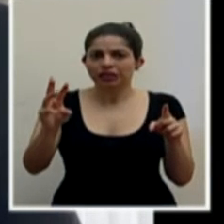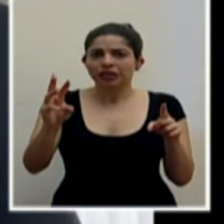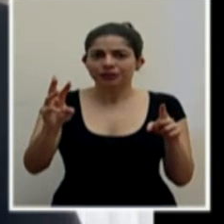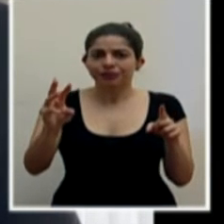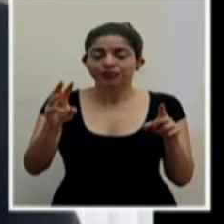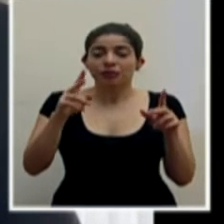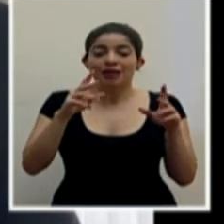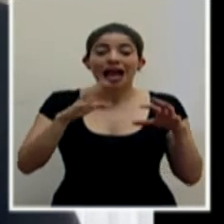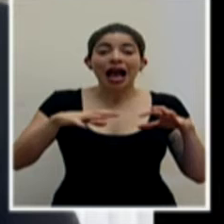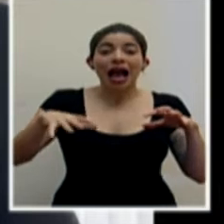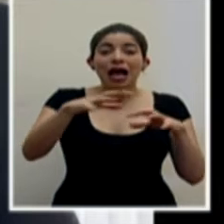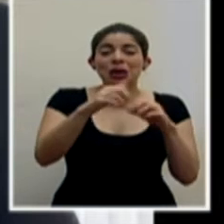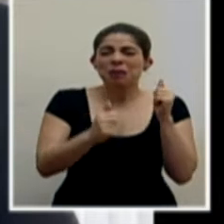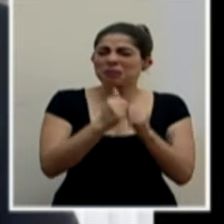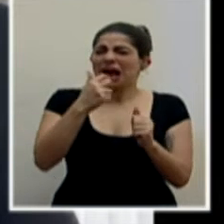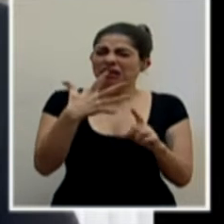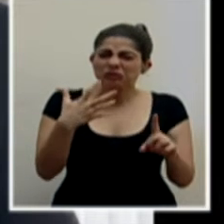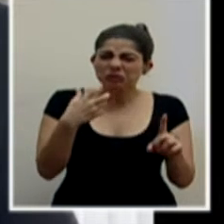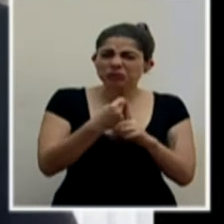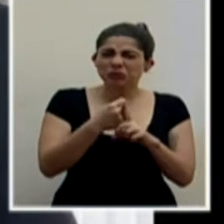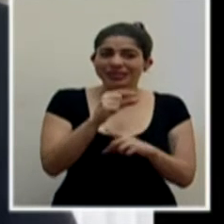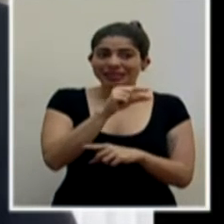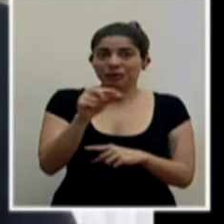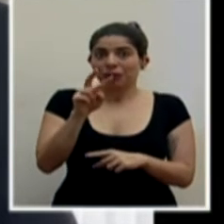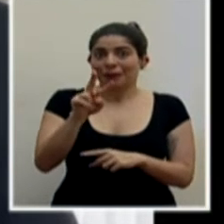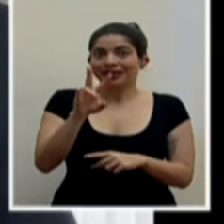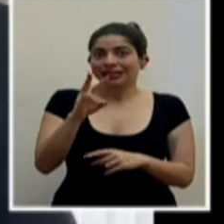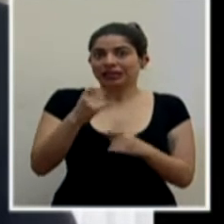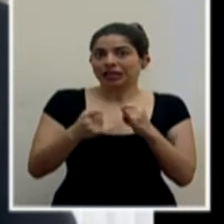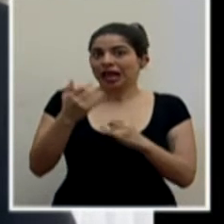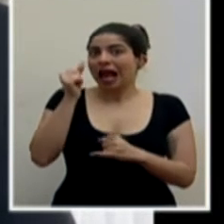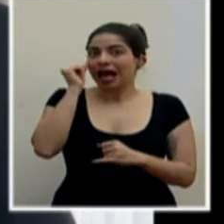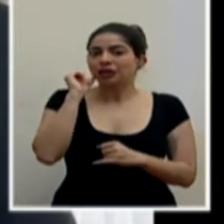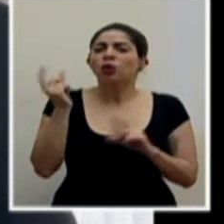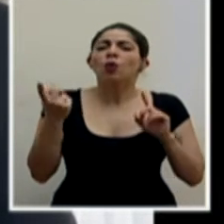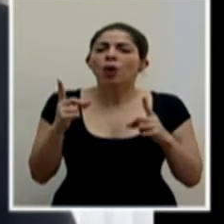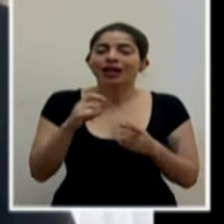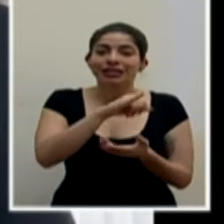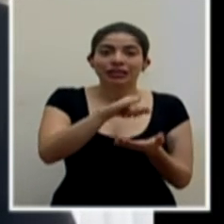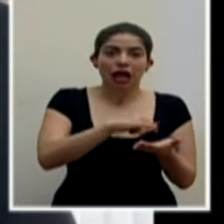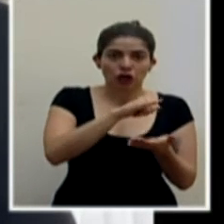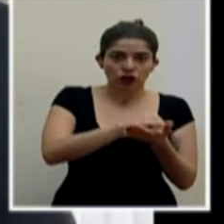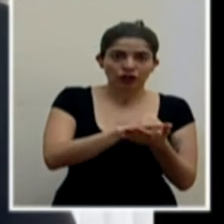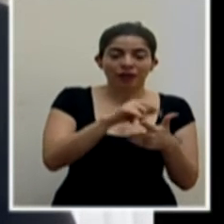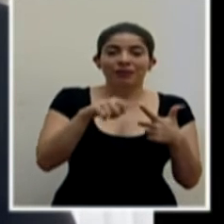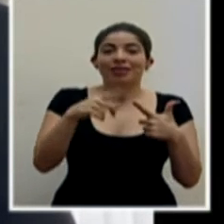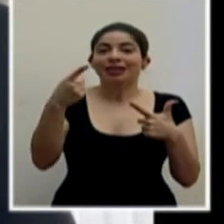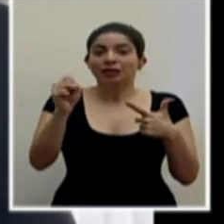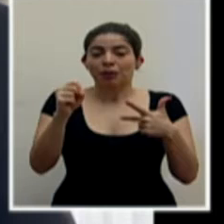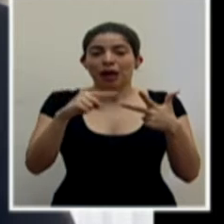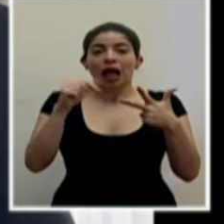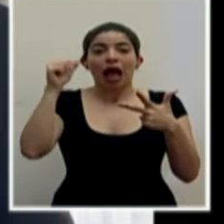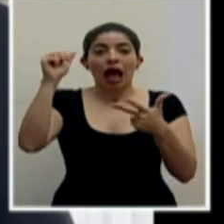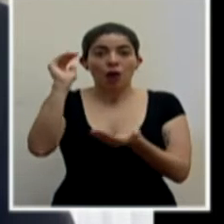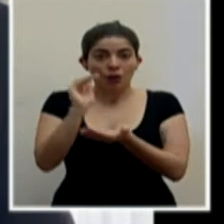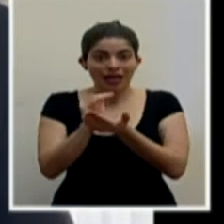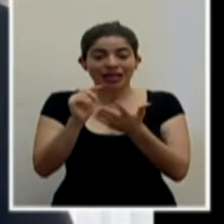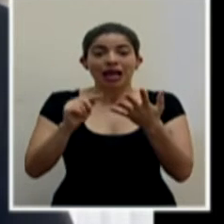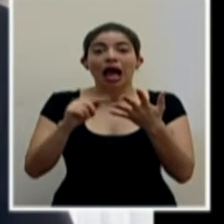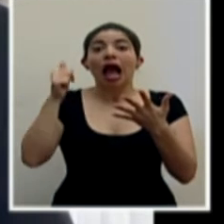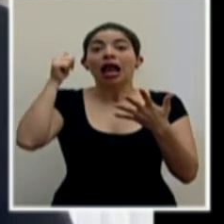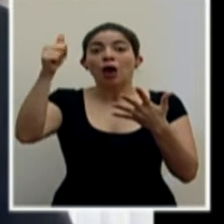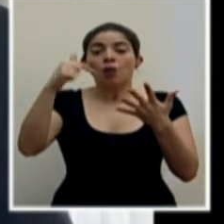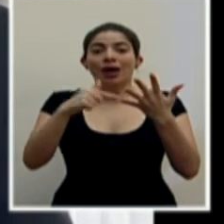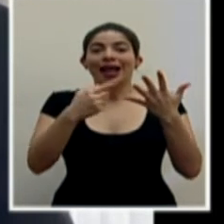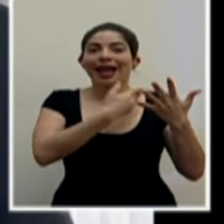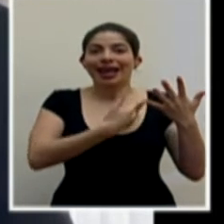cantones más afectados en la semana epidemiológica 27 que finalizó ayer son San José, Desamparados, Alajuela